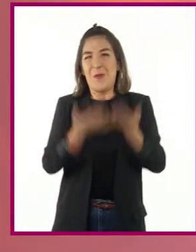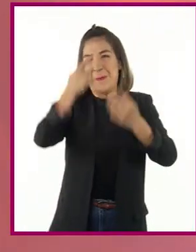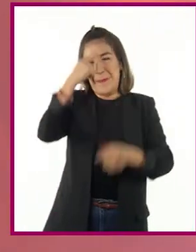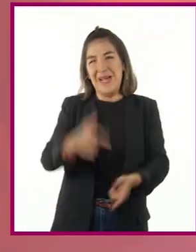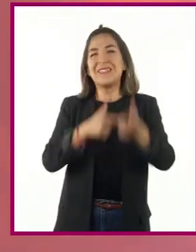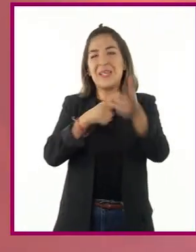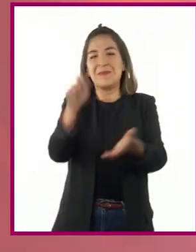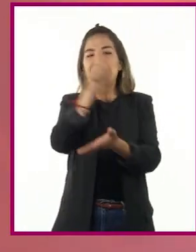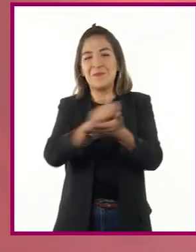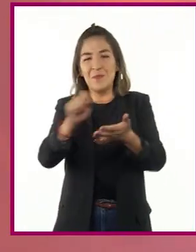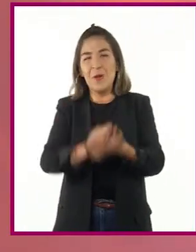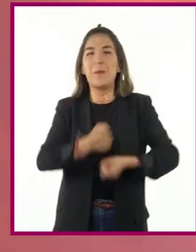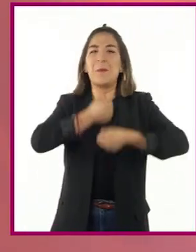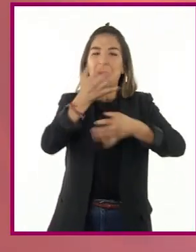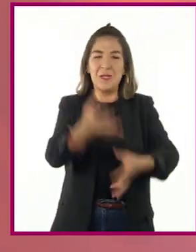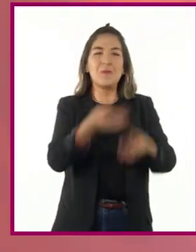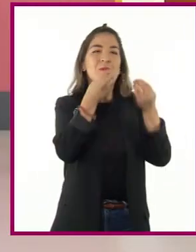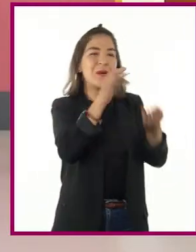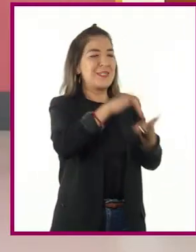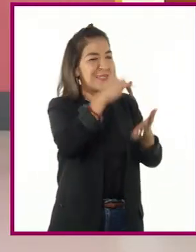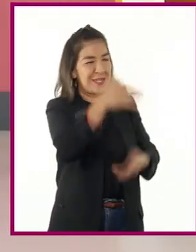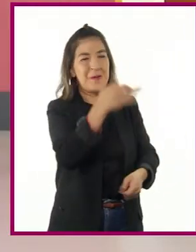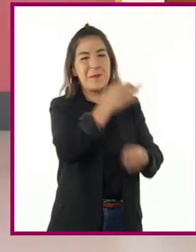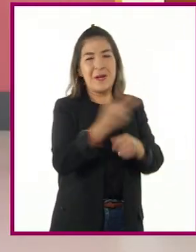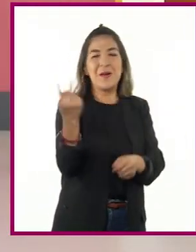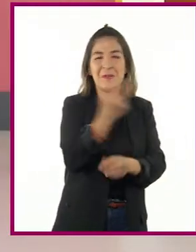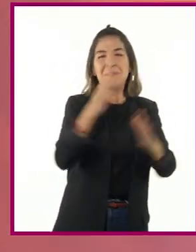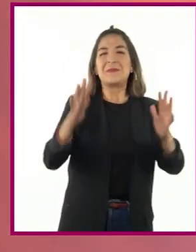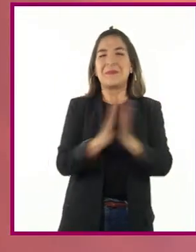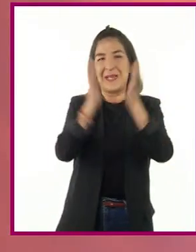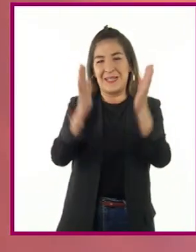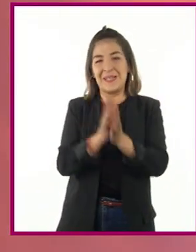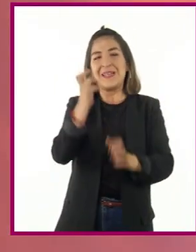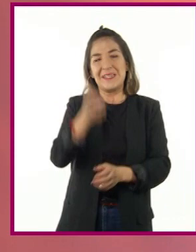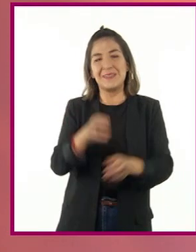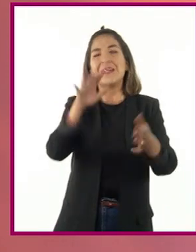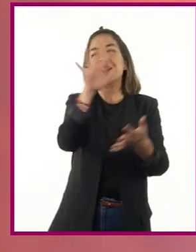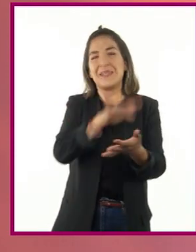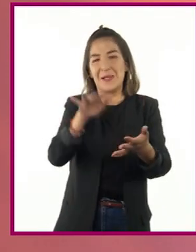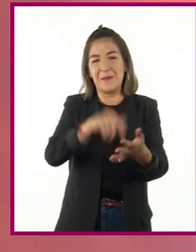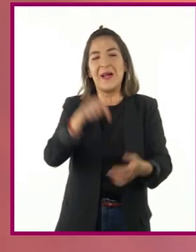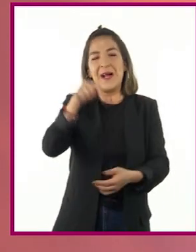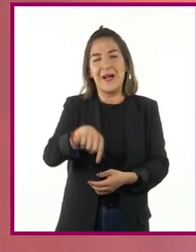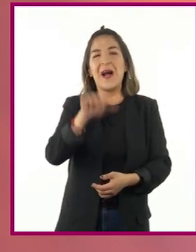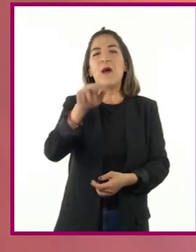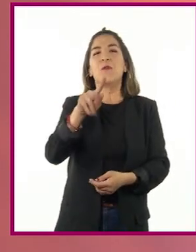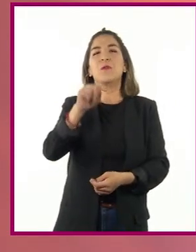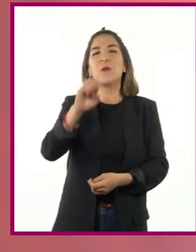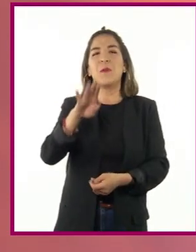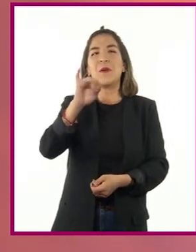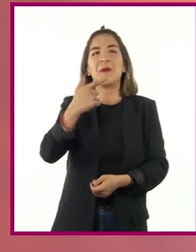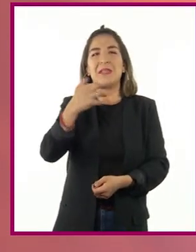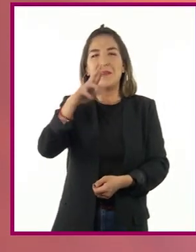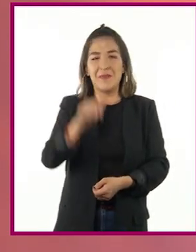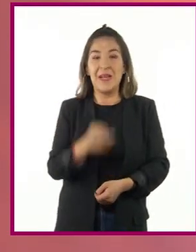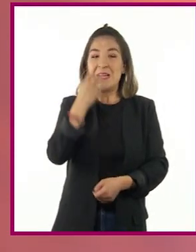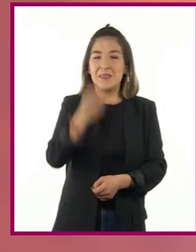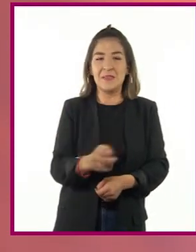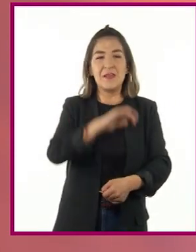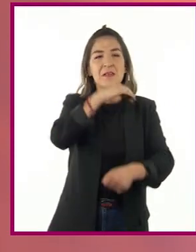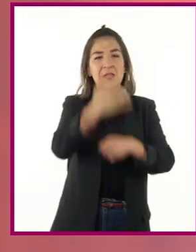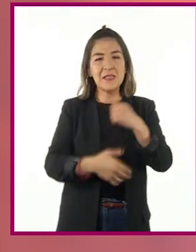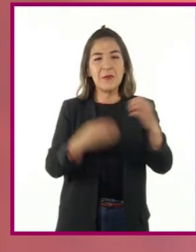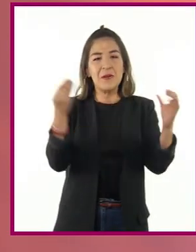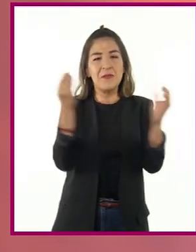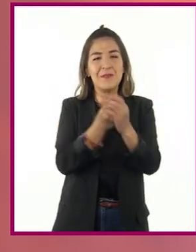Muchas gracias, Alberto y Enrique, por su participación en este círculo de lectura de autobiografías. Hemos llegado al final de la